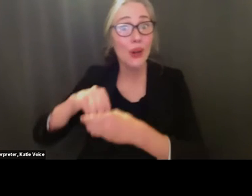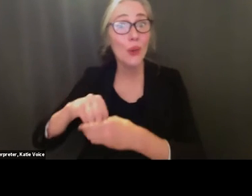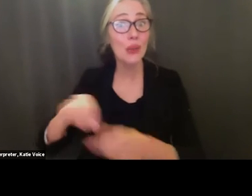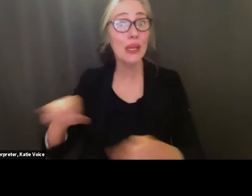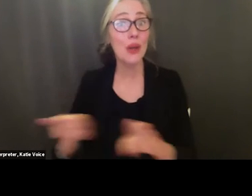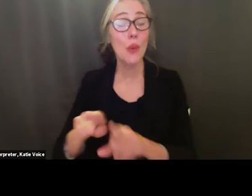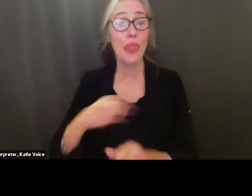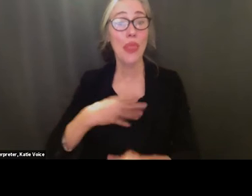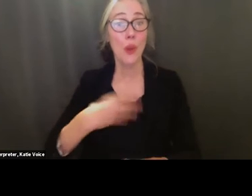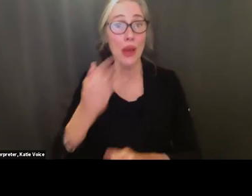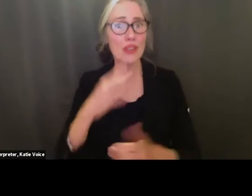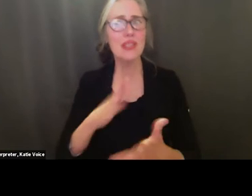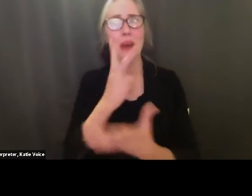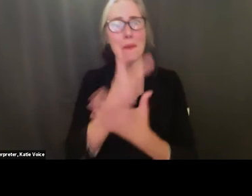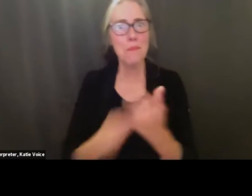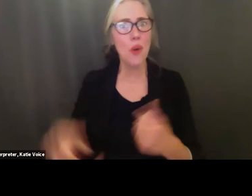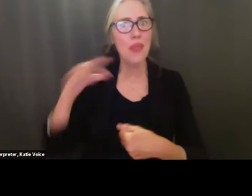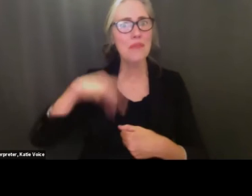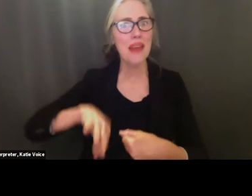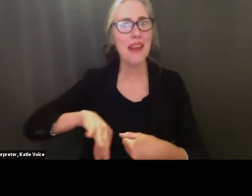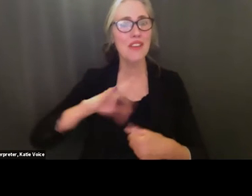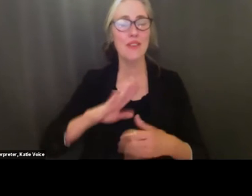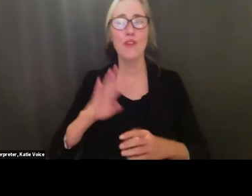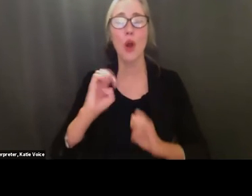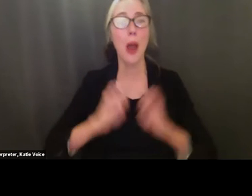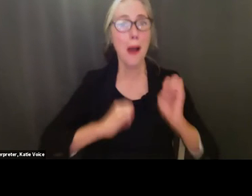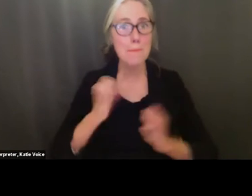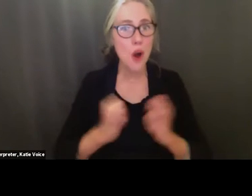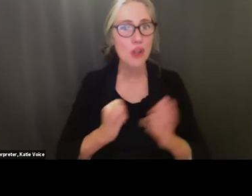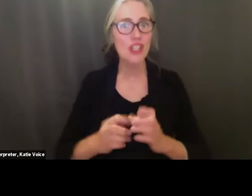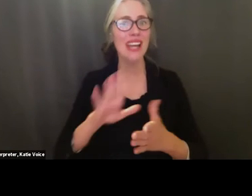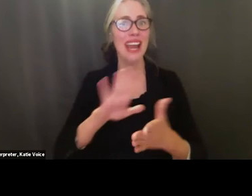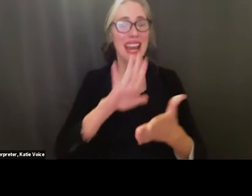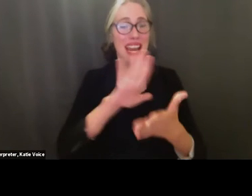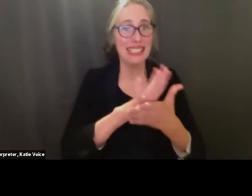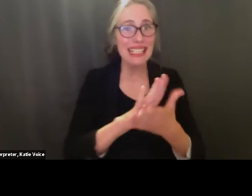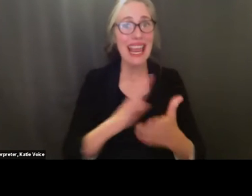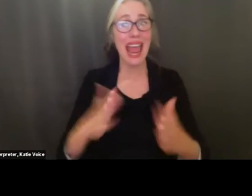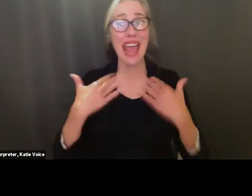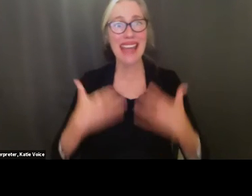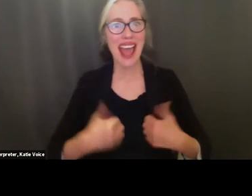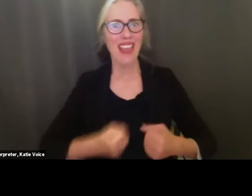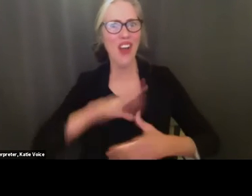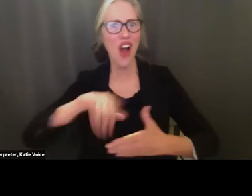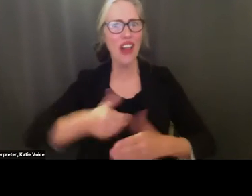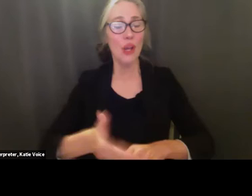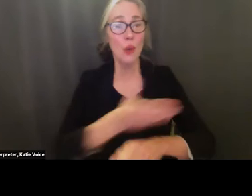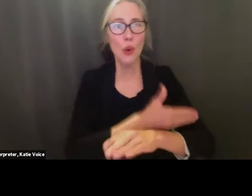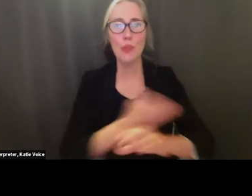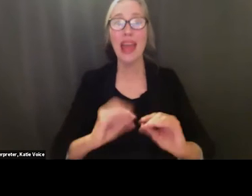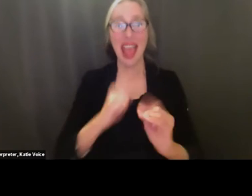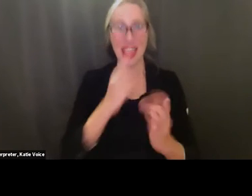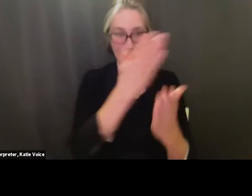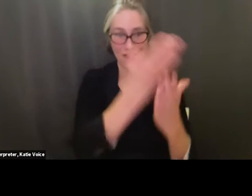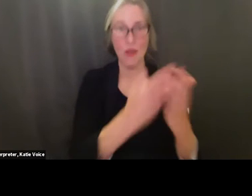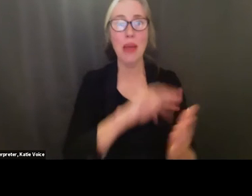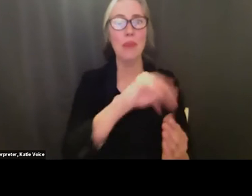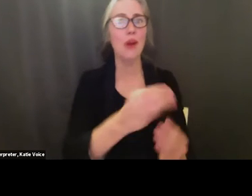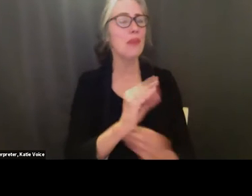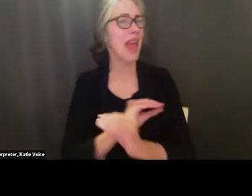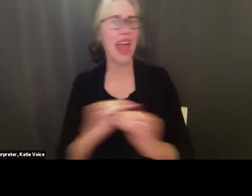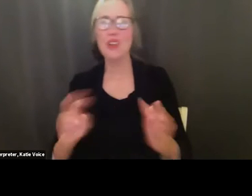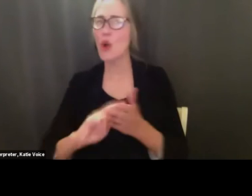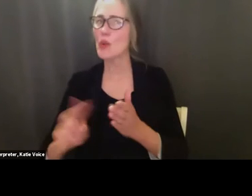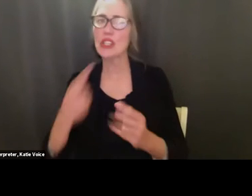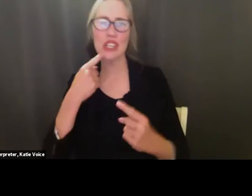misma experiencia. Y yo sé que los estudiantes se benefician, hasta los estudiantes blancos se benefician de este tipo de